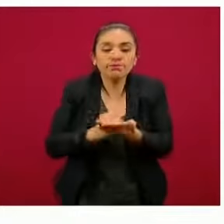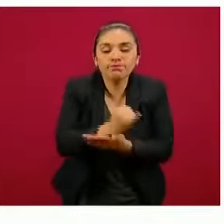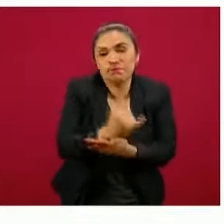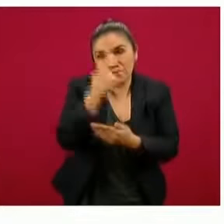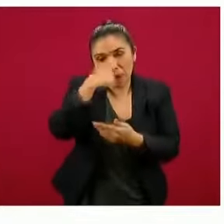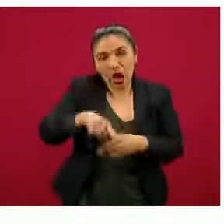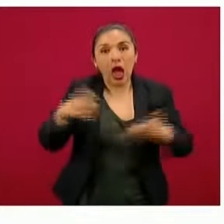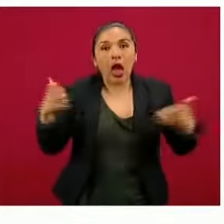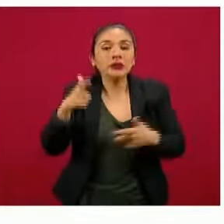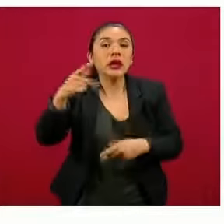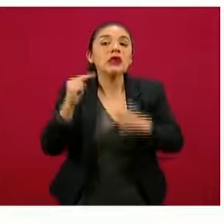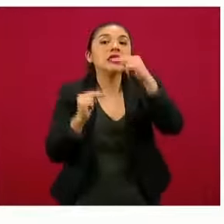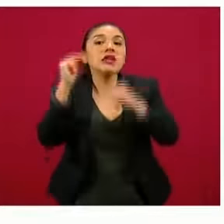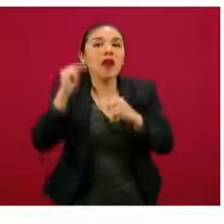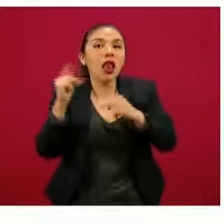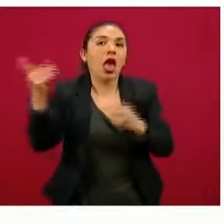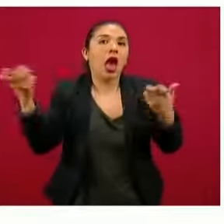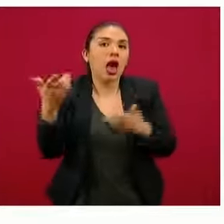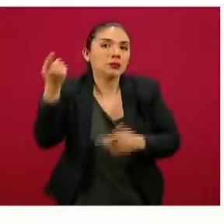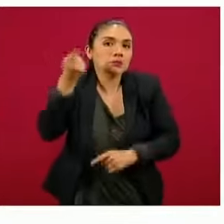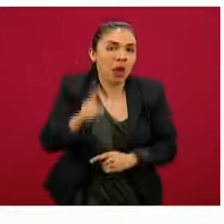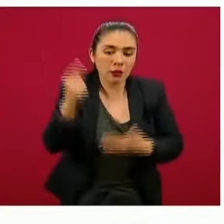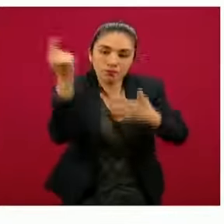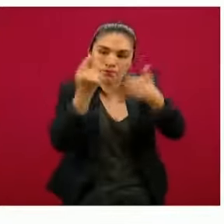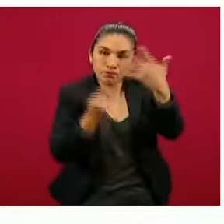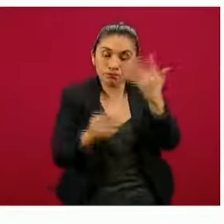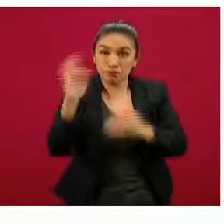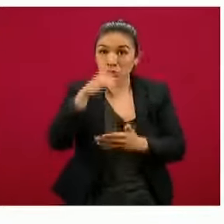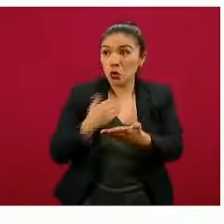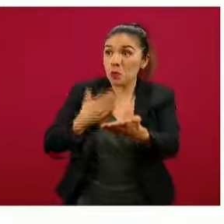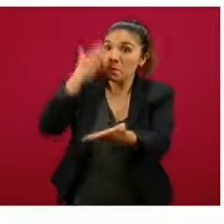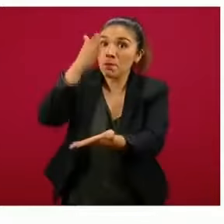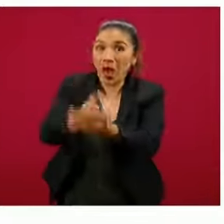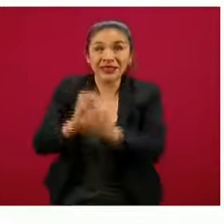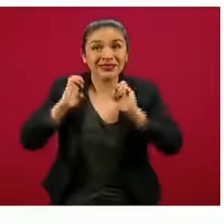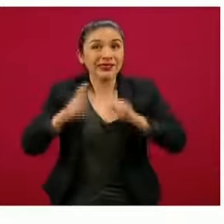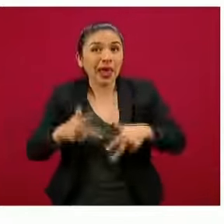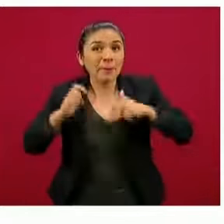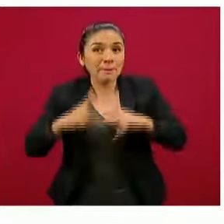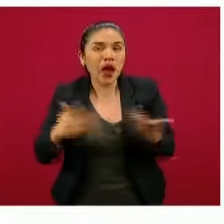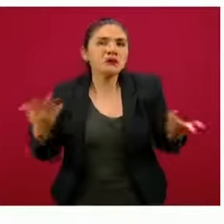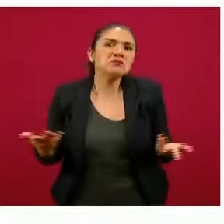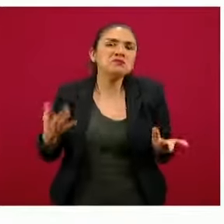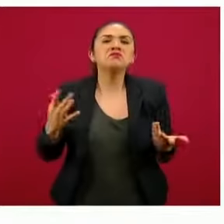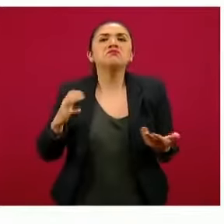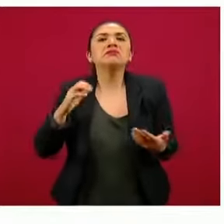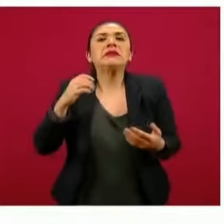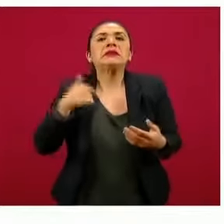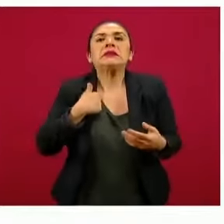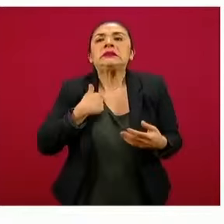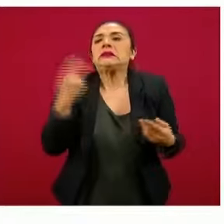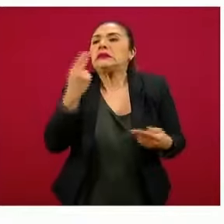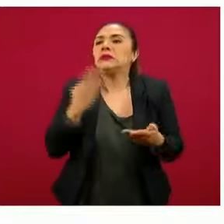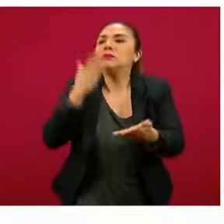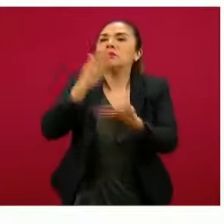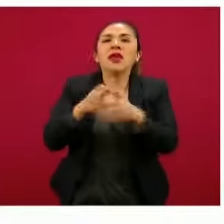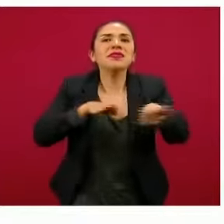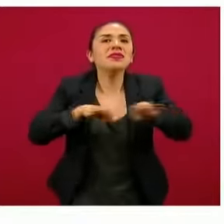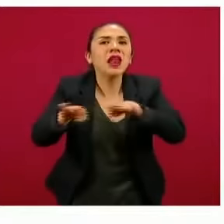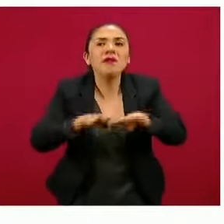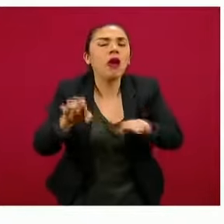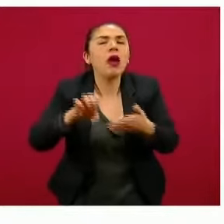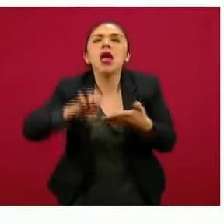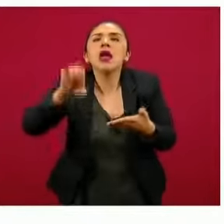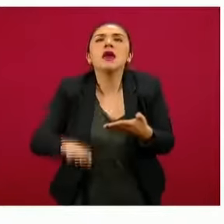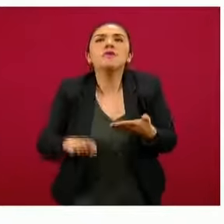este tipo de riesgo. Si yo estoy en Chiapas y por asuntos de trabajo esencial, por ejemplo, tengo